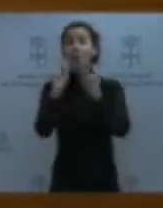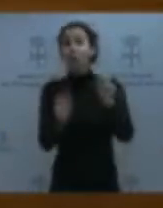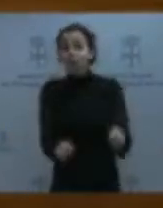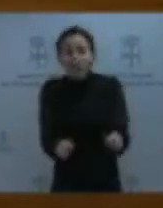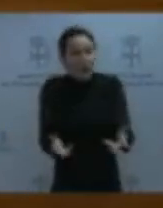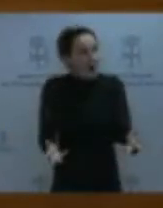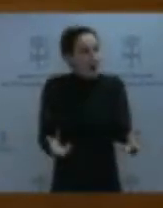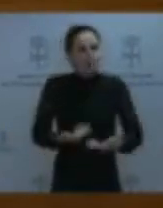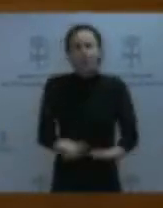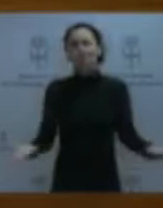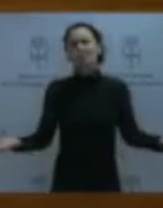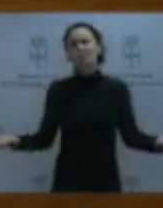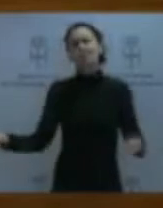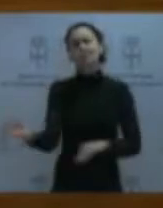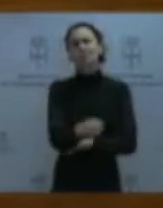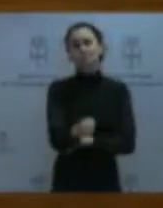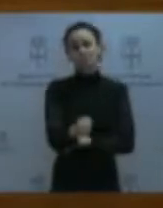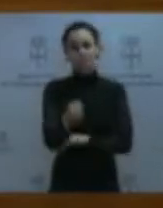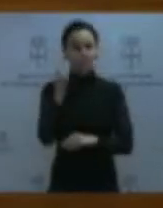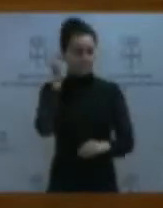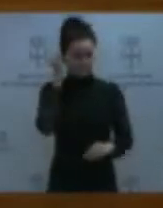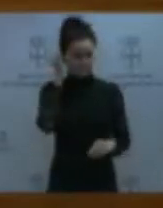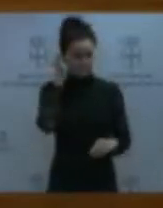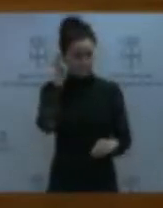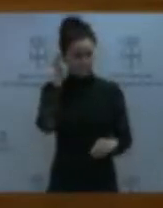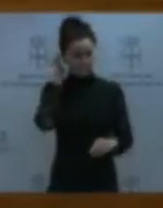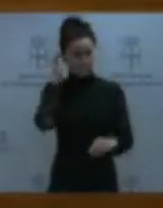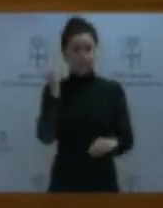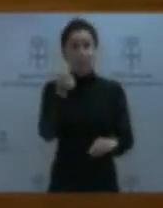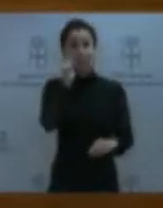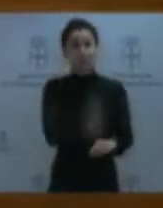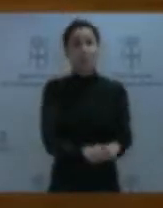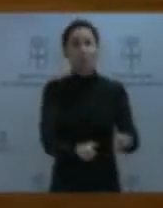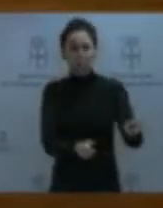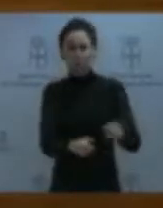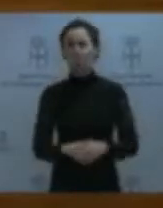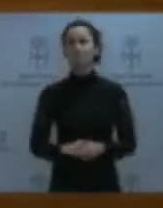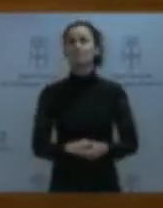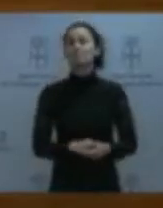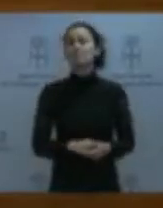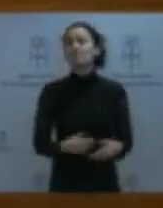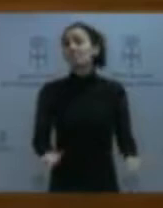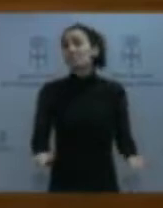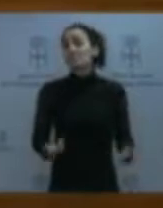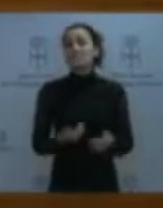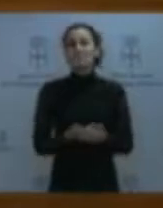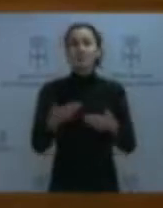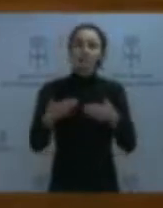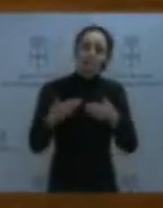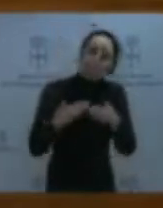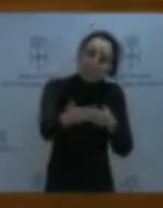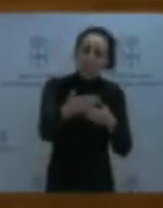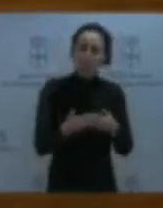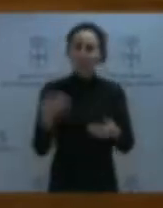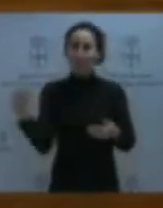desconfianza institucional. Señor Fernández, como habrá visto, no he dejado de mirar al futuro, probablemente porque tengamos